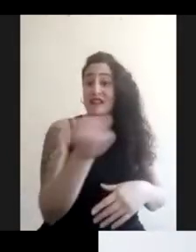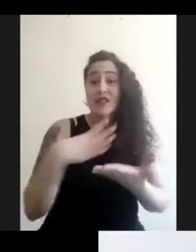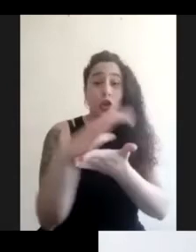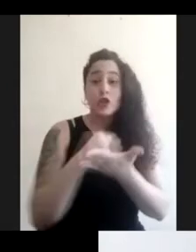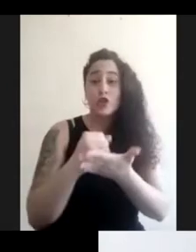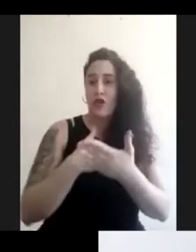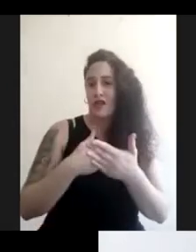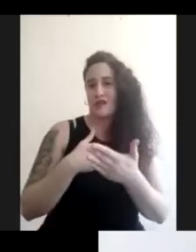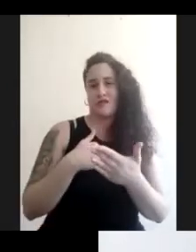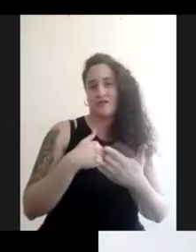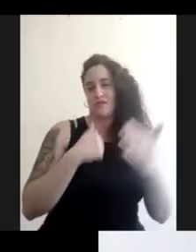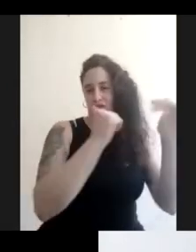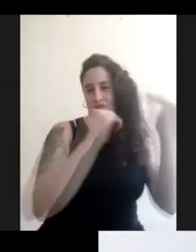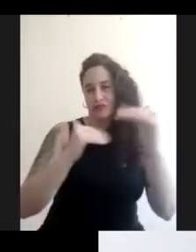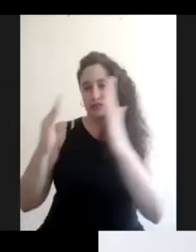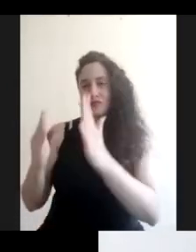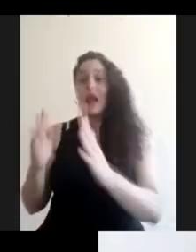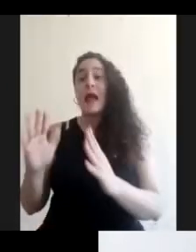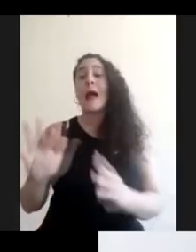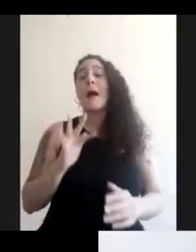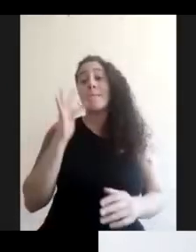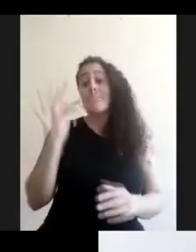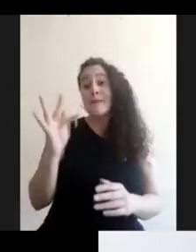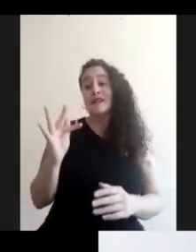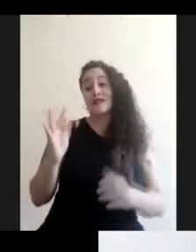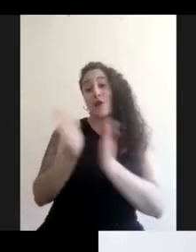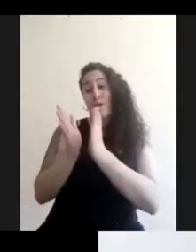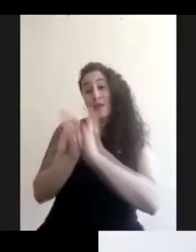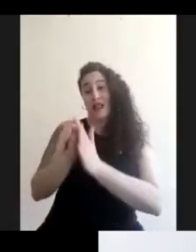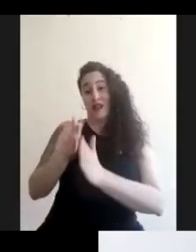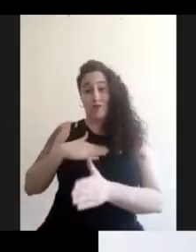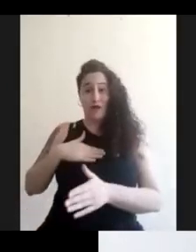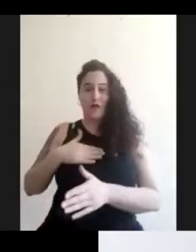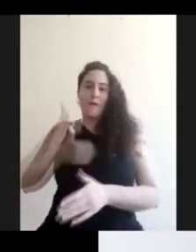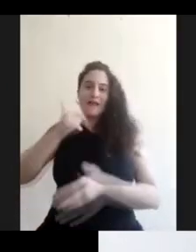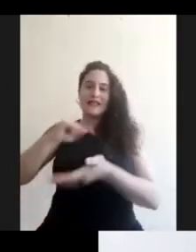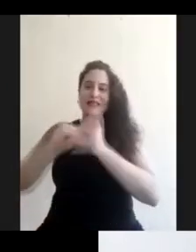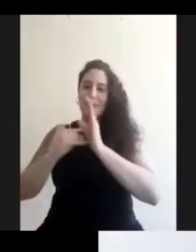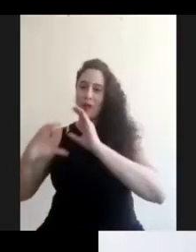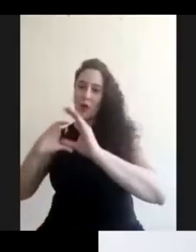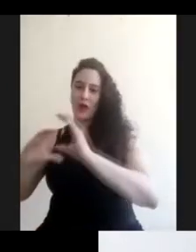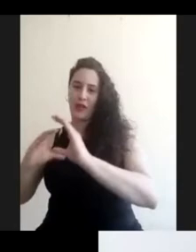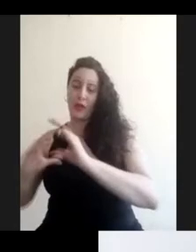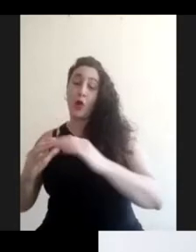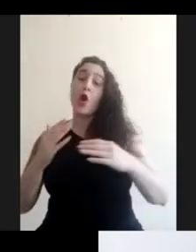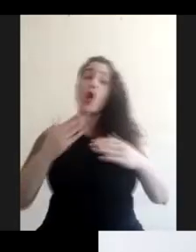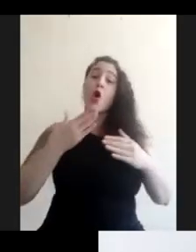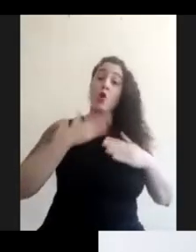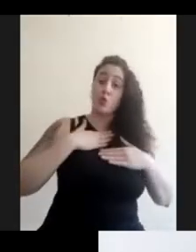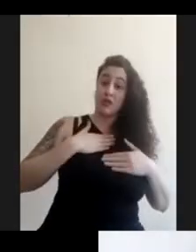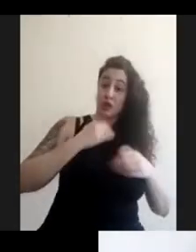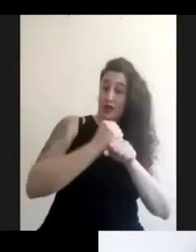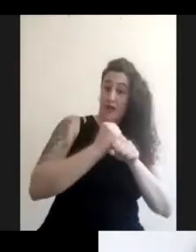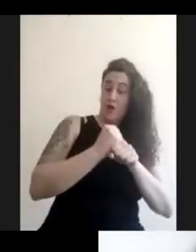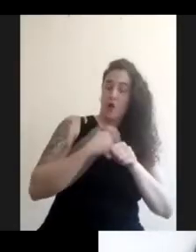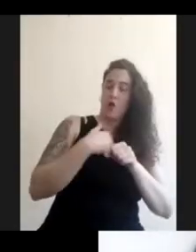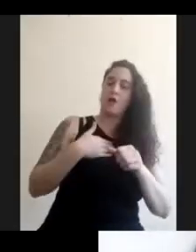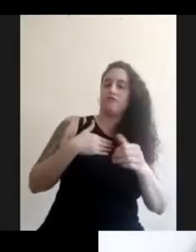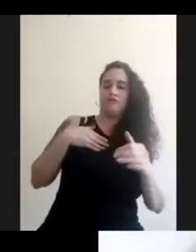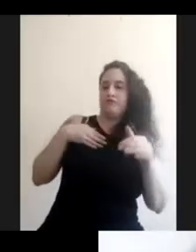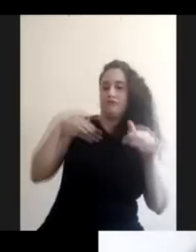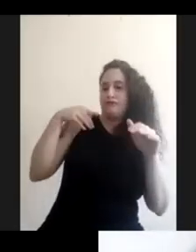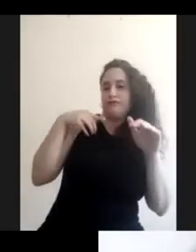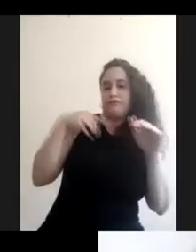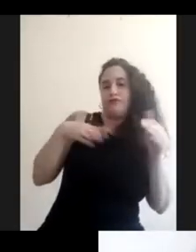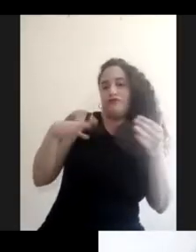es la comunicación, sistema de comunicación. Nosotros intervenimos con todo tipo de necesidades, con todo tipo